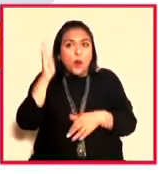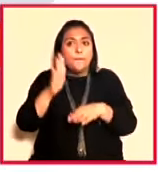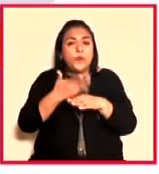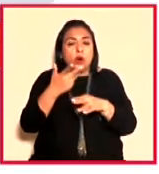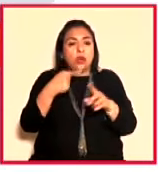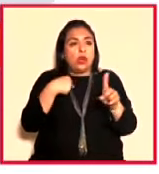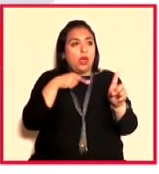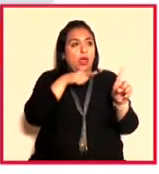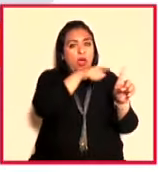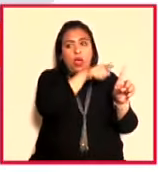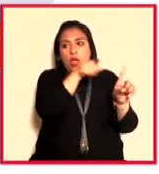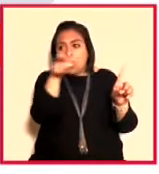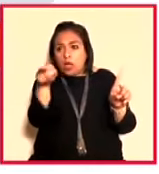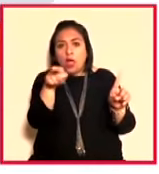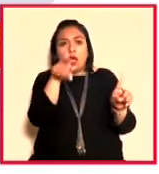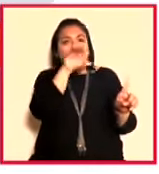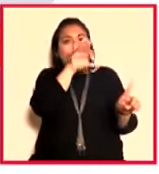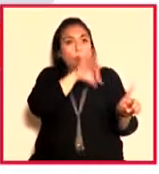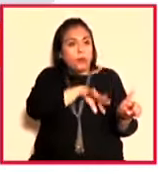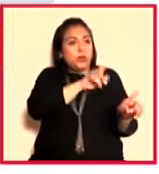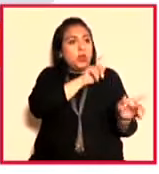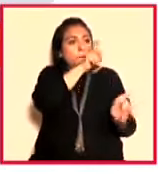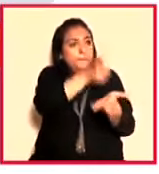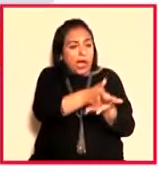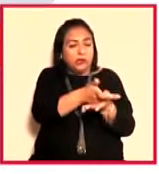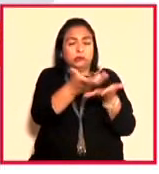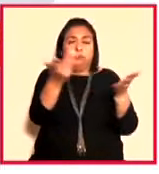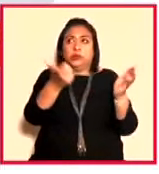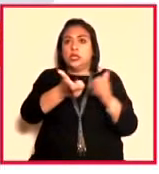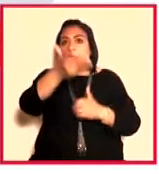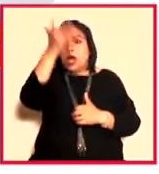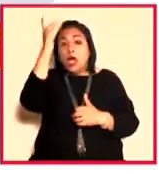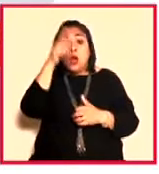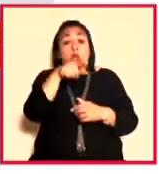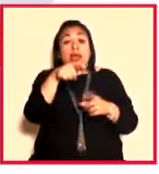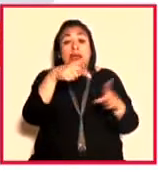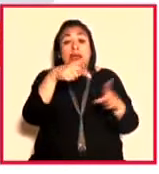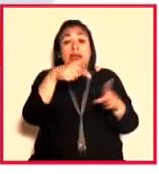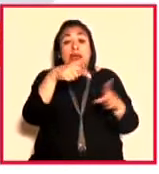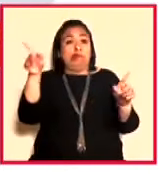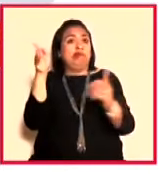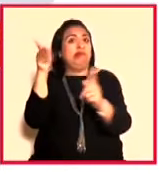las comisiones, y además alejara al artista del público.